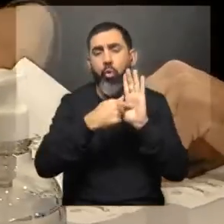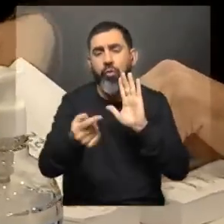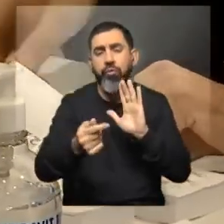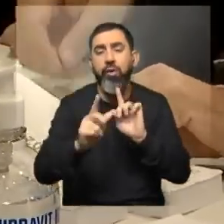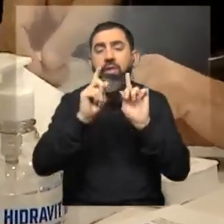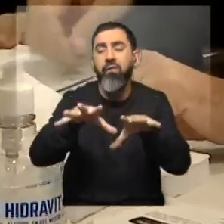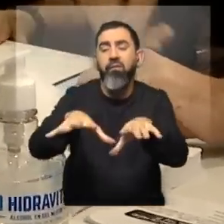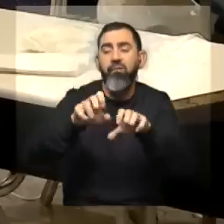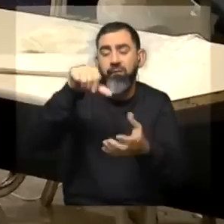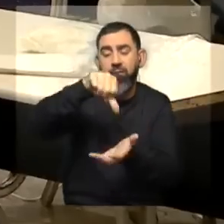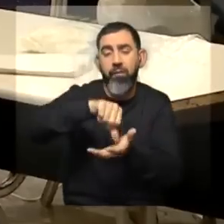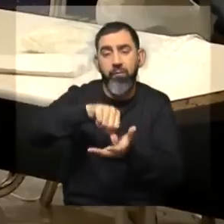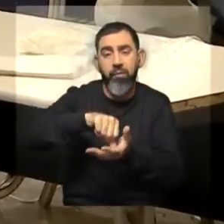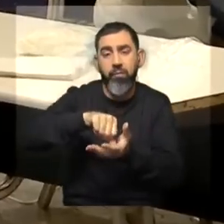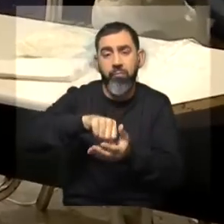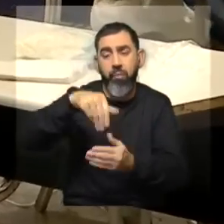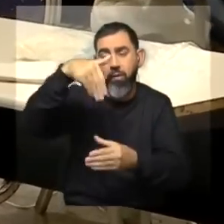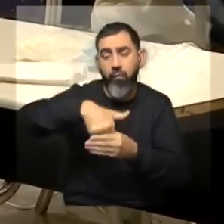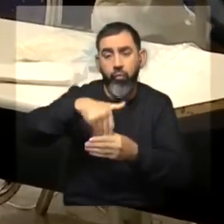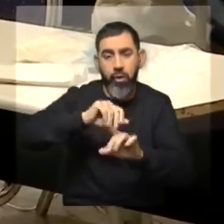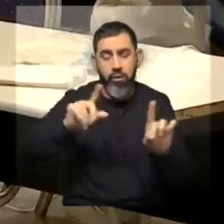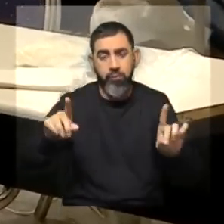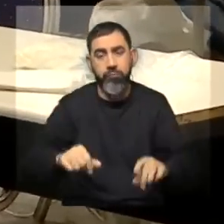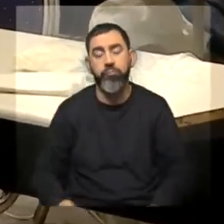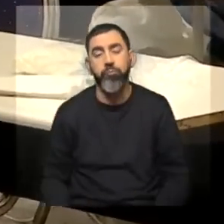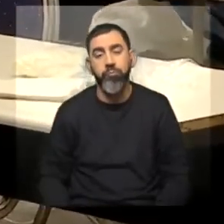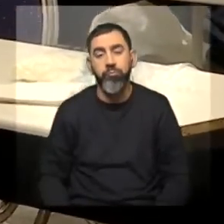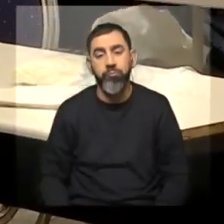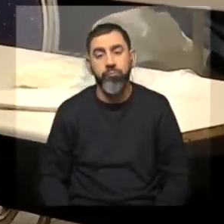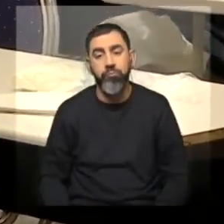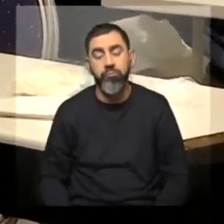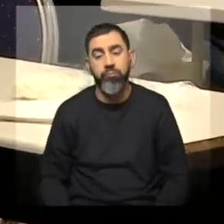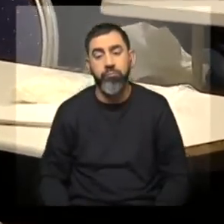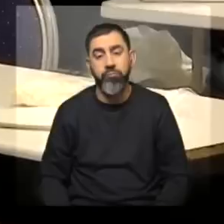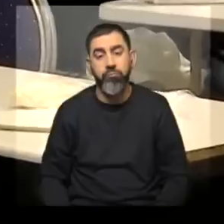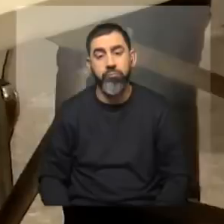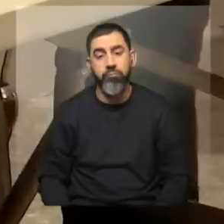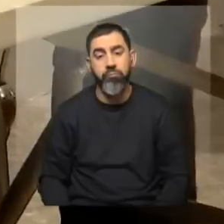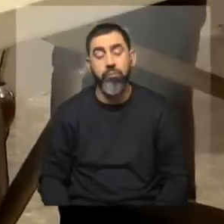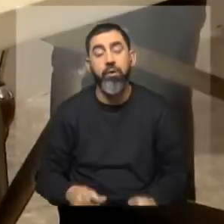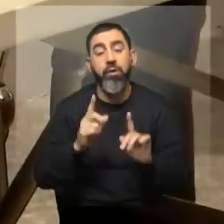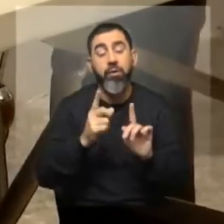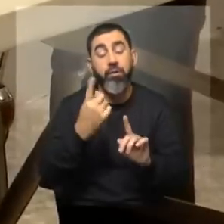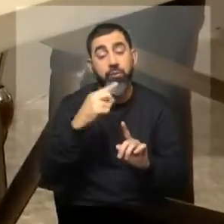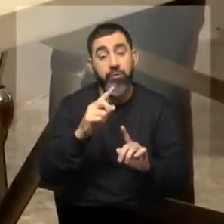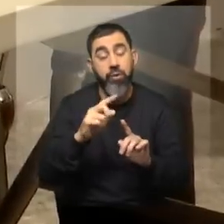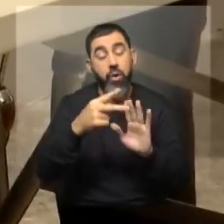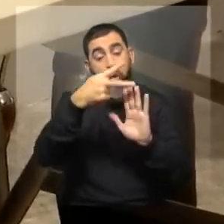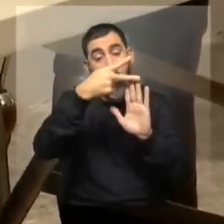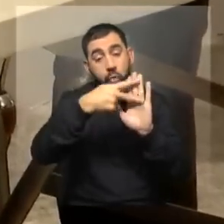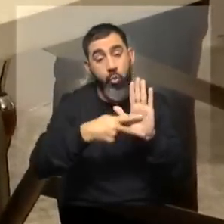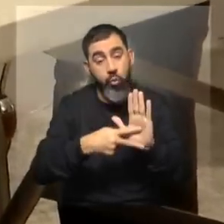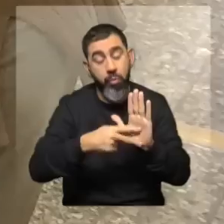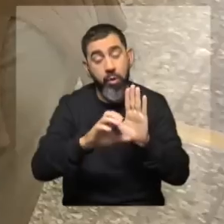tienen que recibir en el país para poder este votar por lo tanto la interpretación que se tiene que hacer de tanto de la normativa